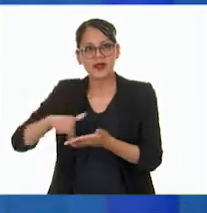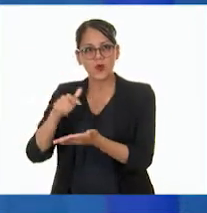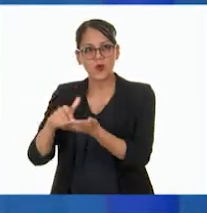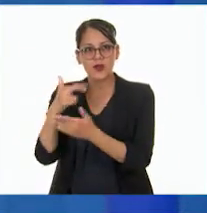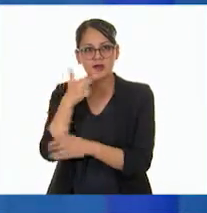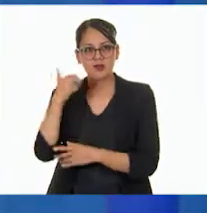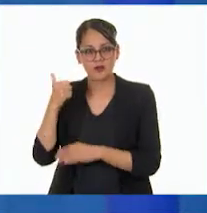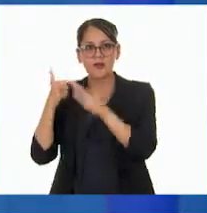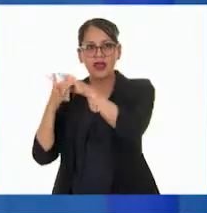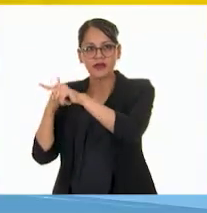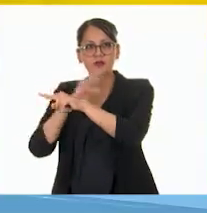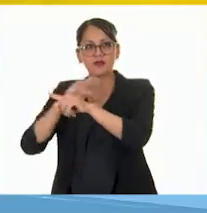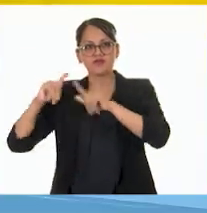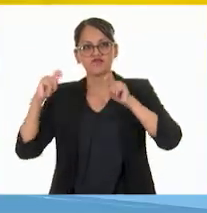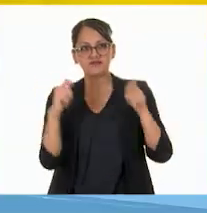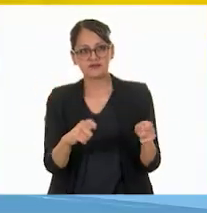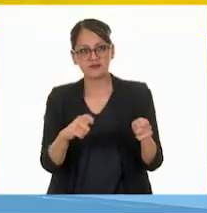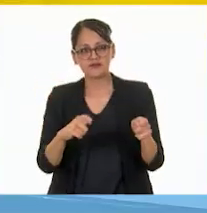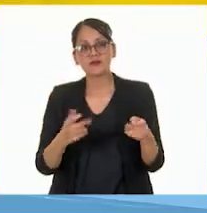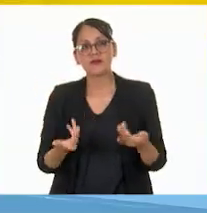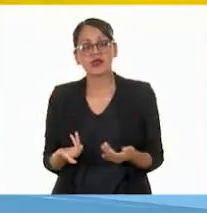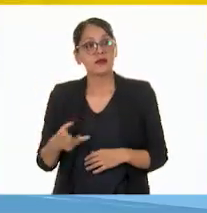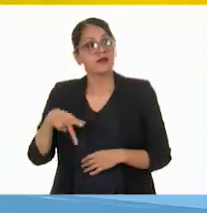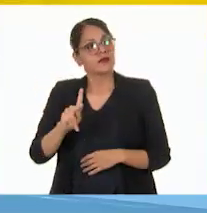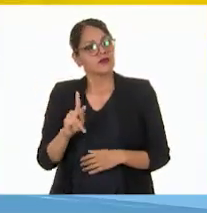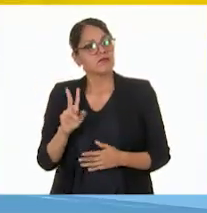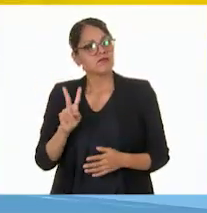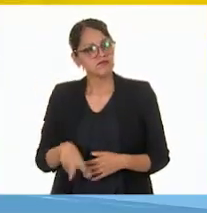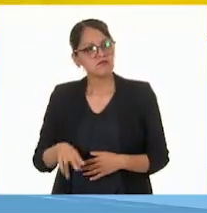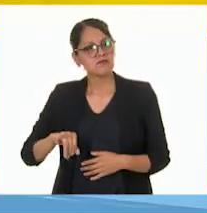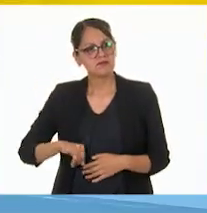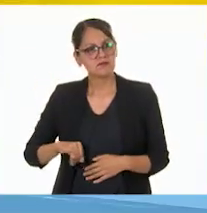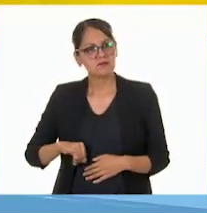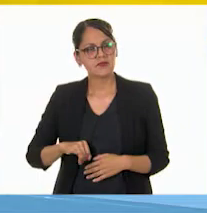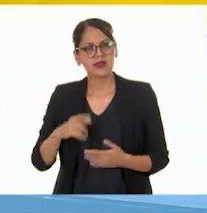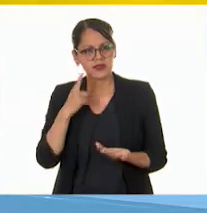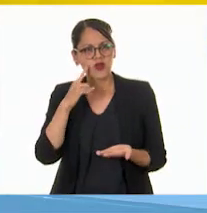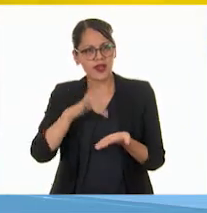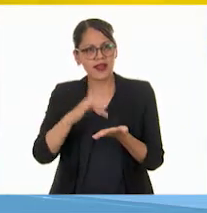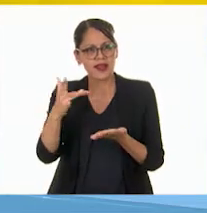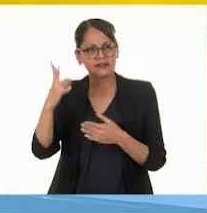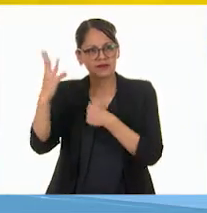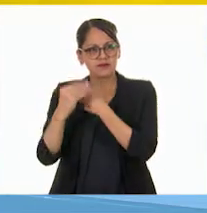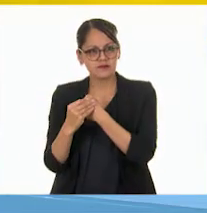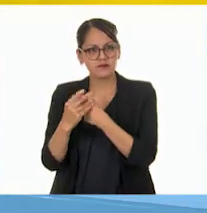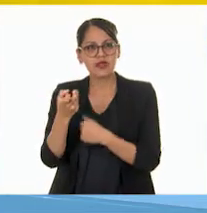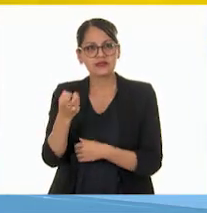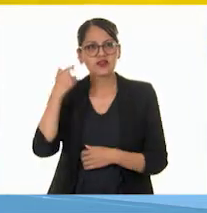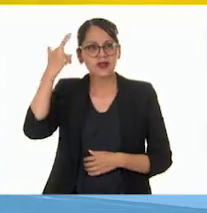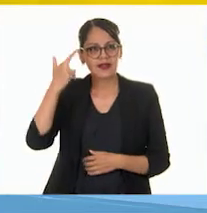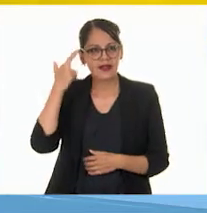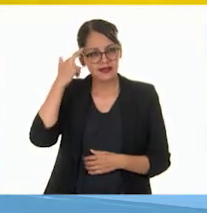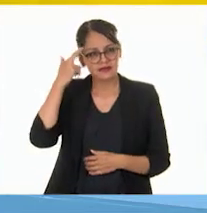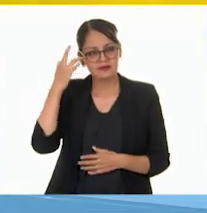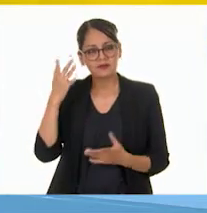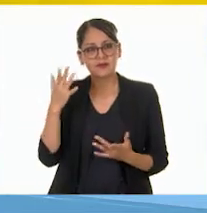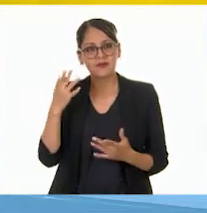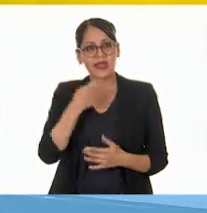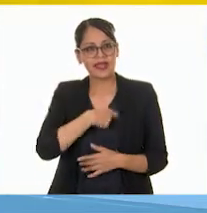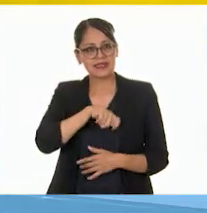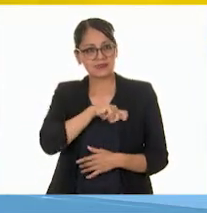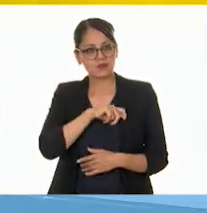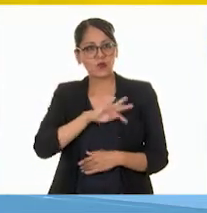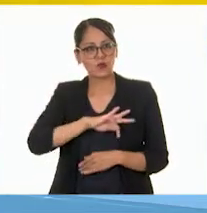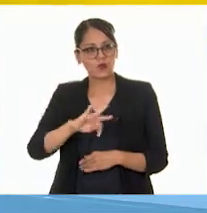nombrar a esas personas. Entiendo. Me imagino que gracias a este permiso, los reyes españoles podían meter